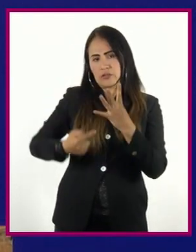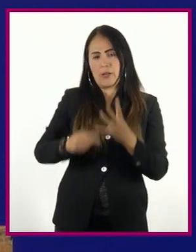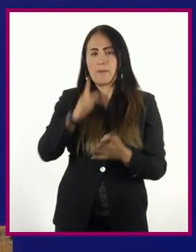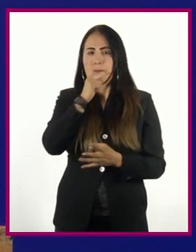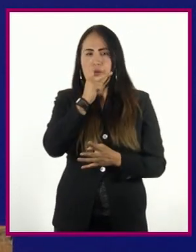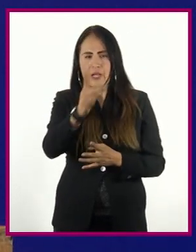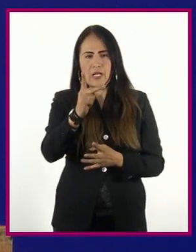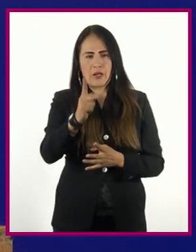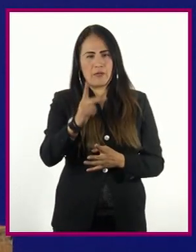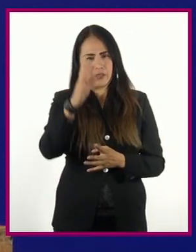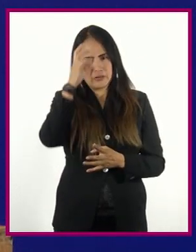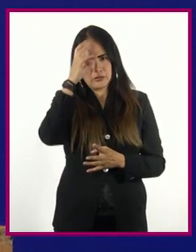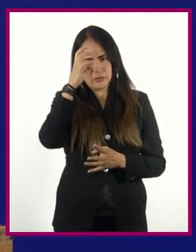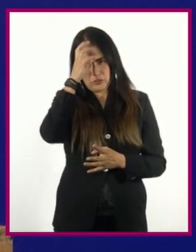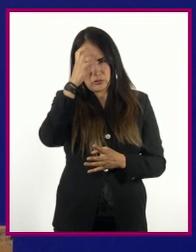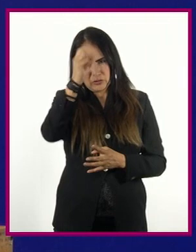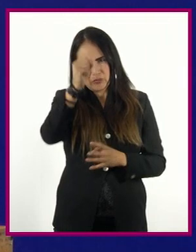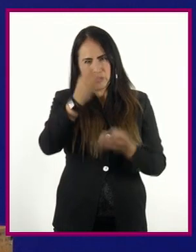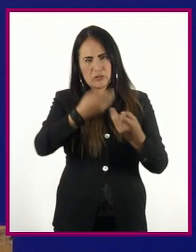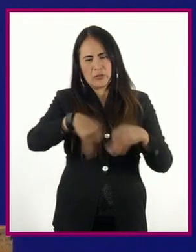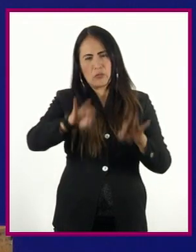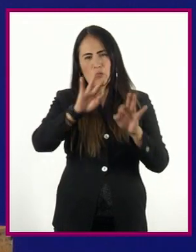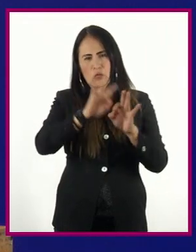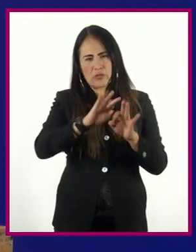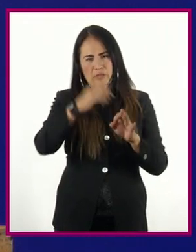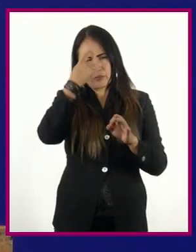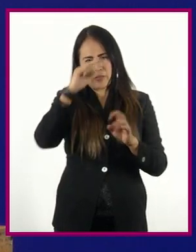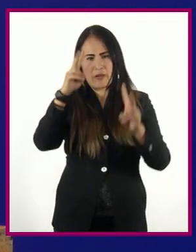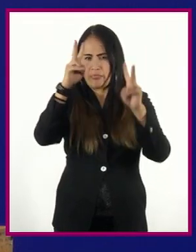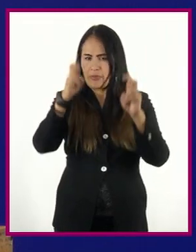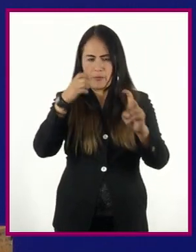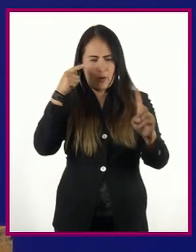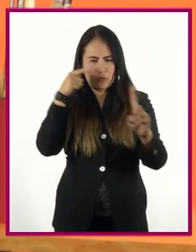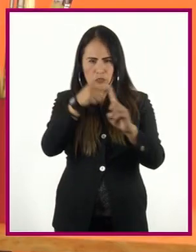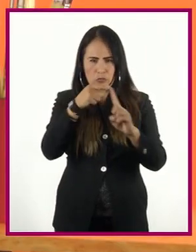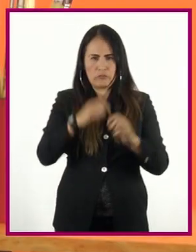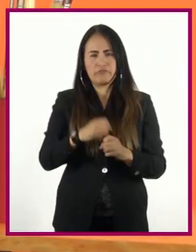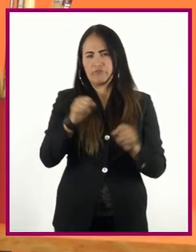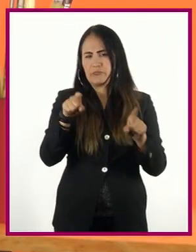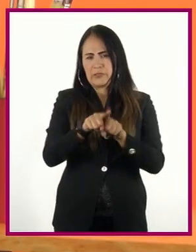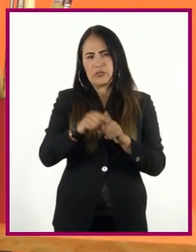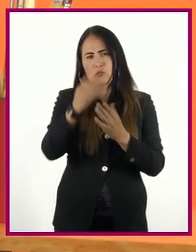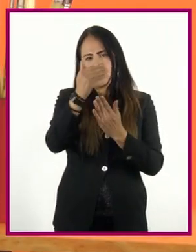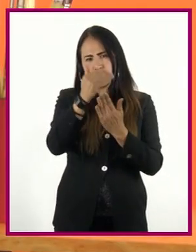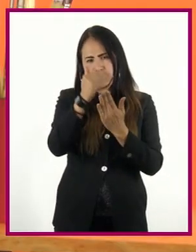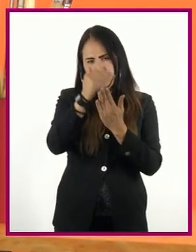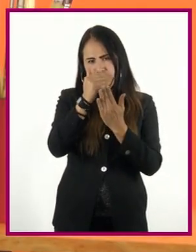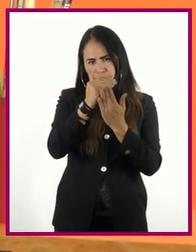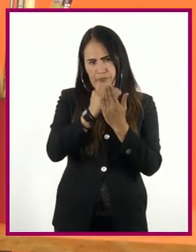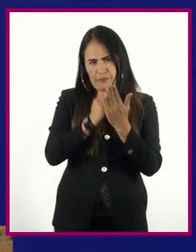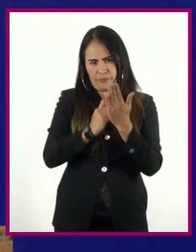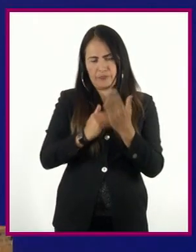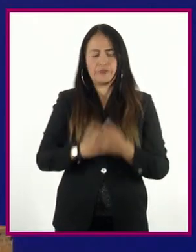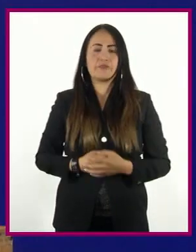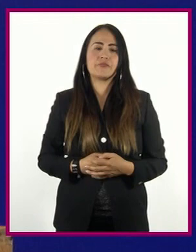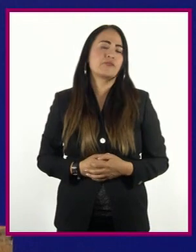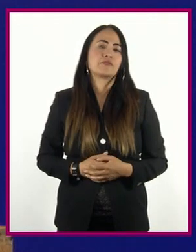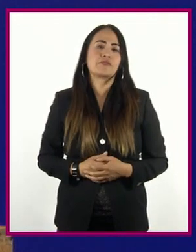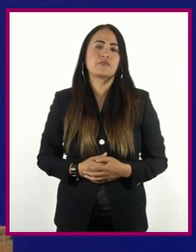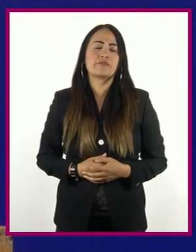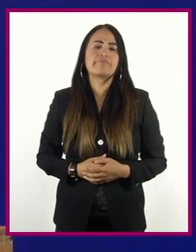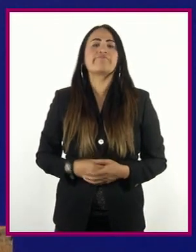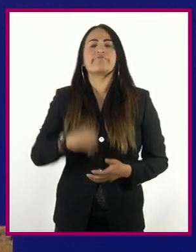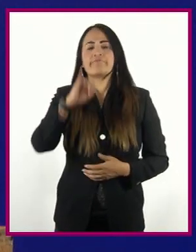Palabras clave que les ayudarán a no salirse del tema y la estructura. Puedo decirles que es cuestión